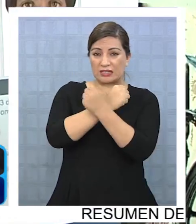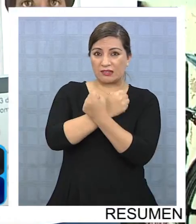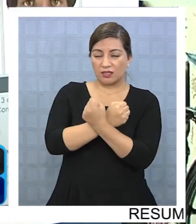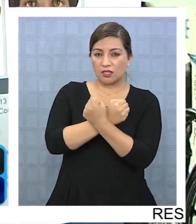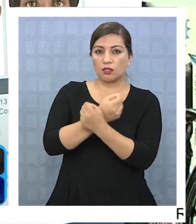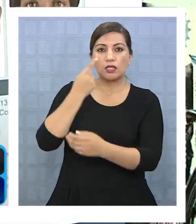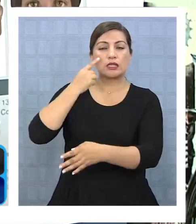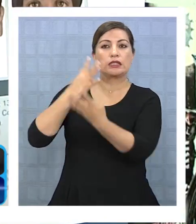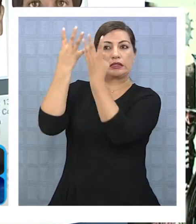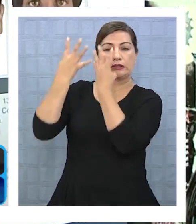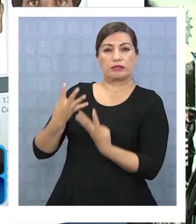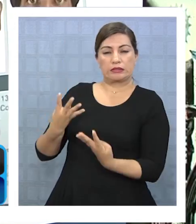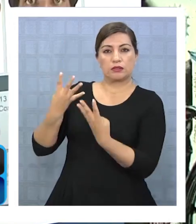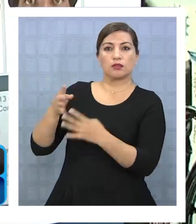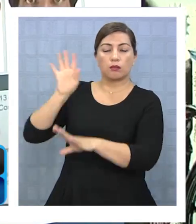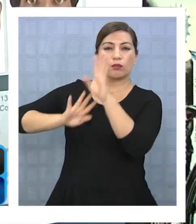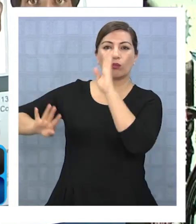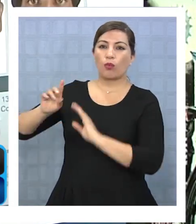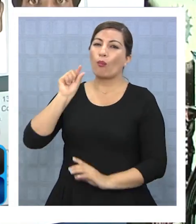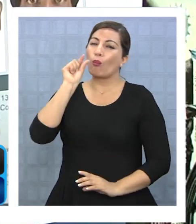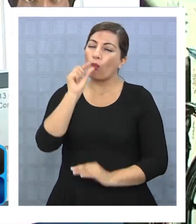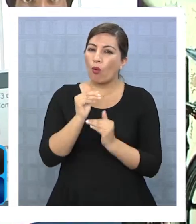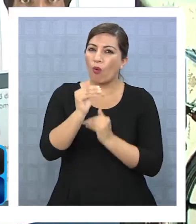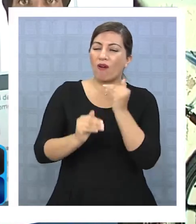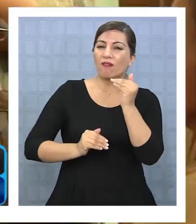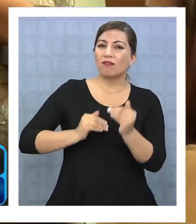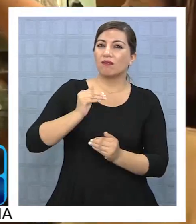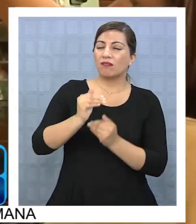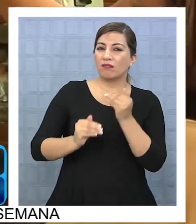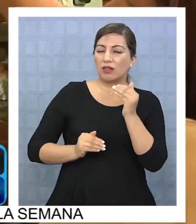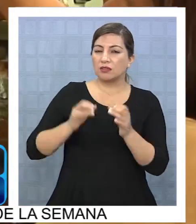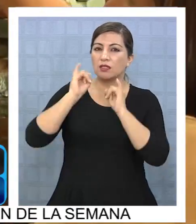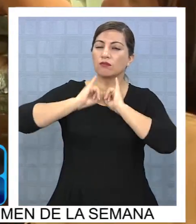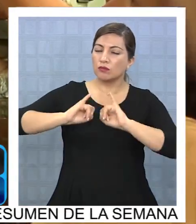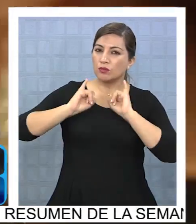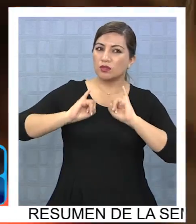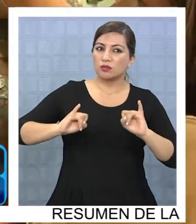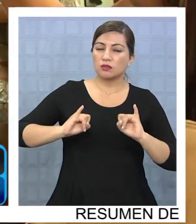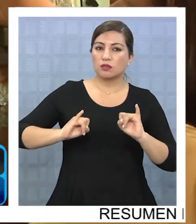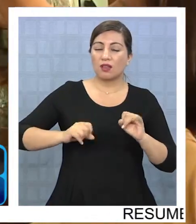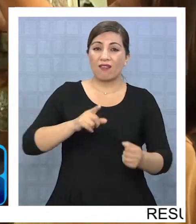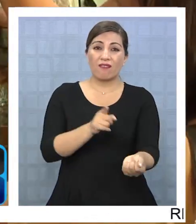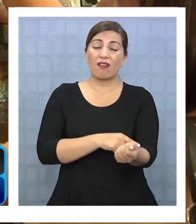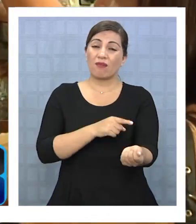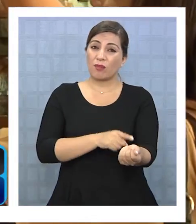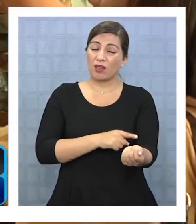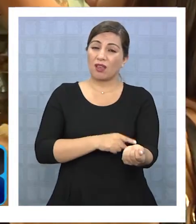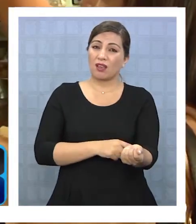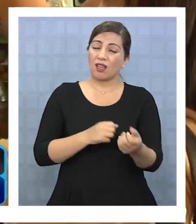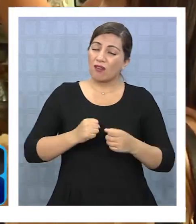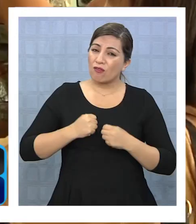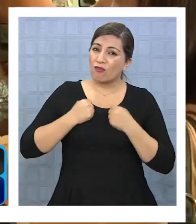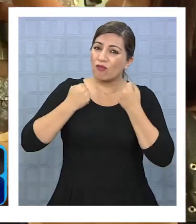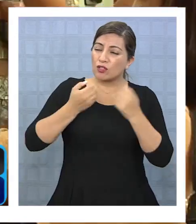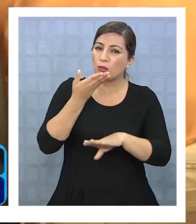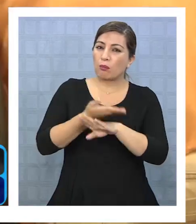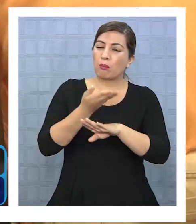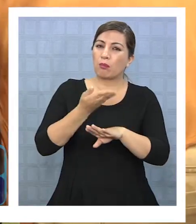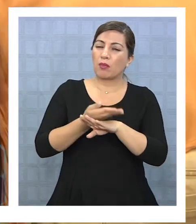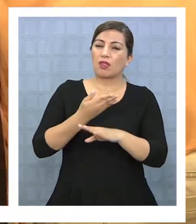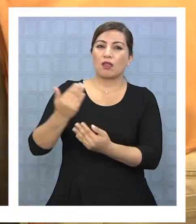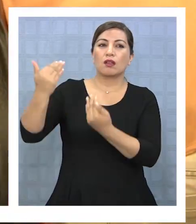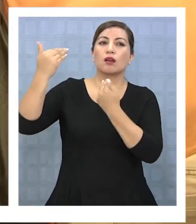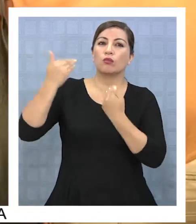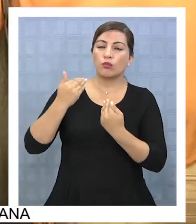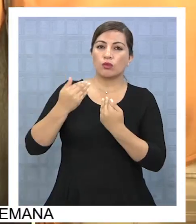son pocos los avances en la investigación. Y aunque los familiares son quienes se esfuerzan en pedir apoyo en la búsqueda, desde otros sectores